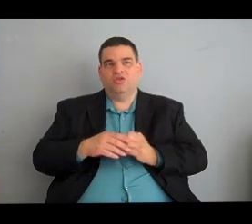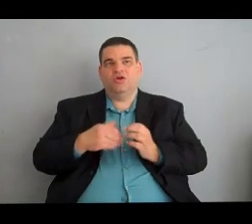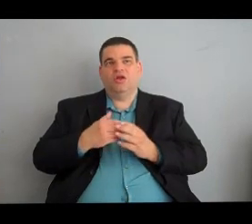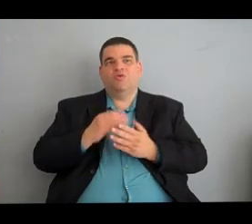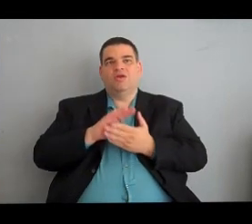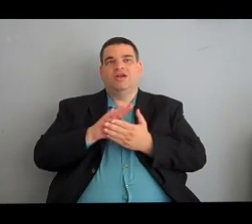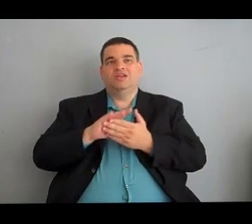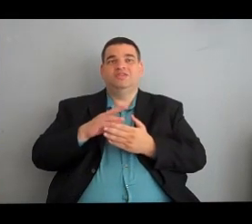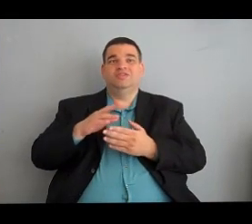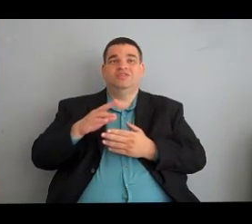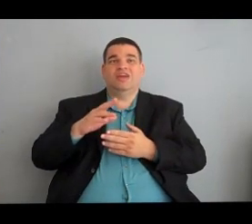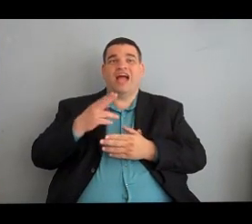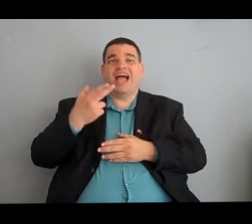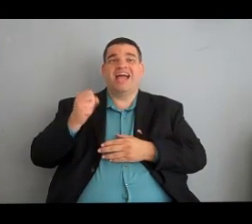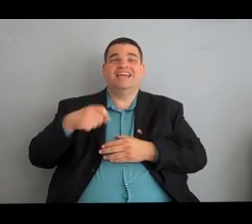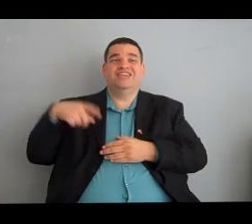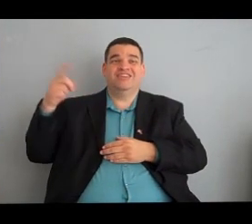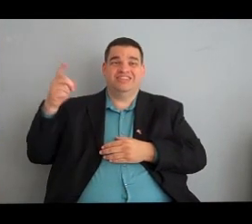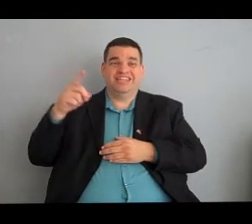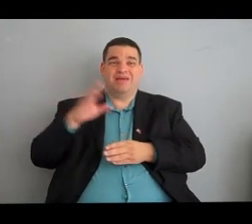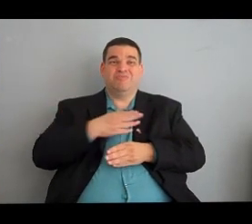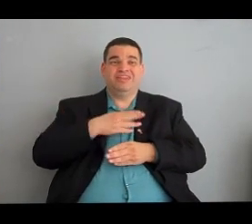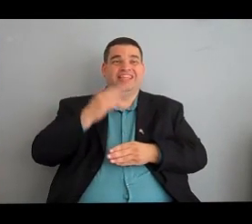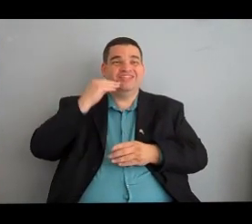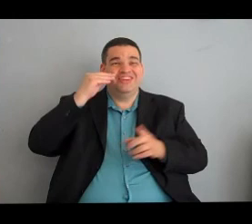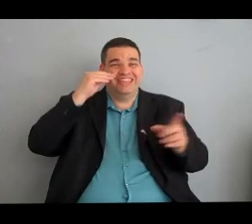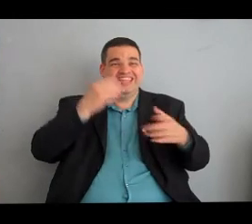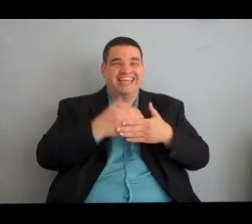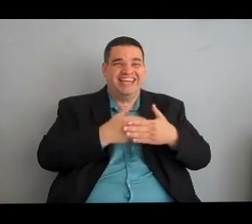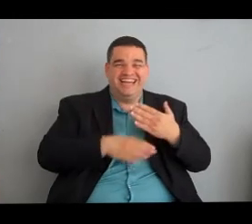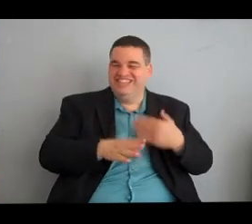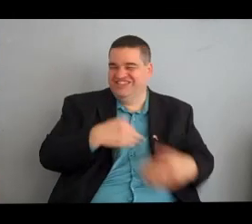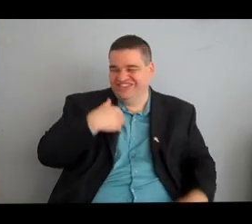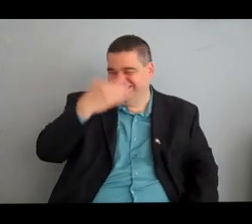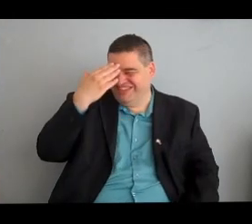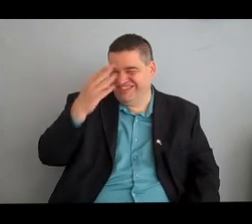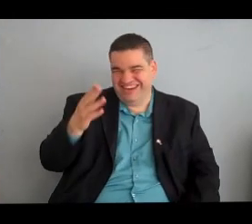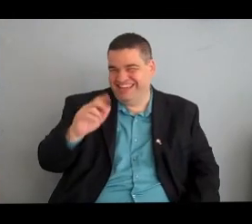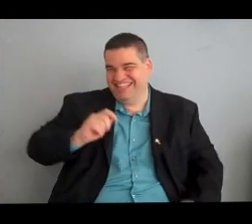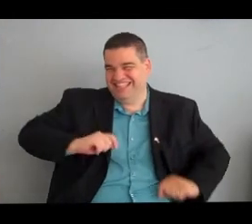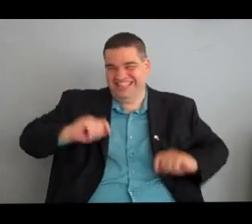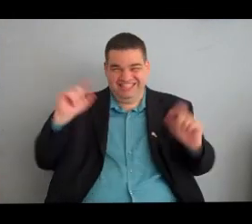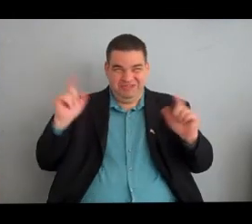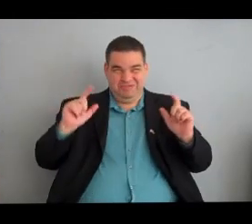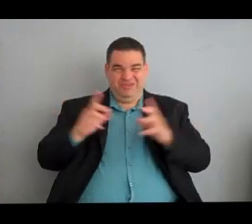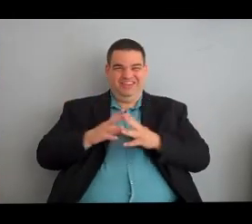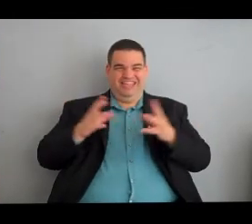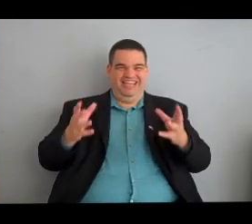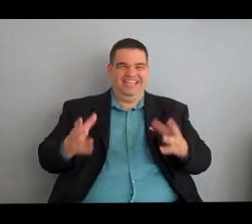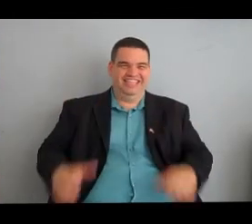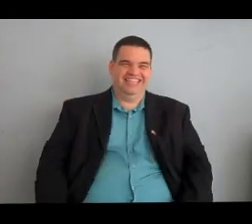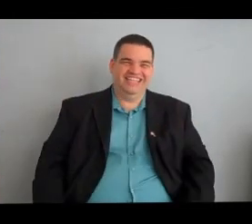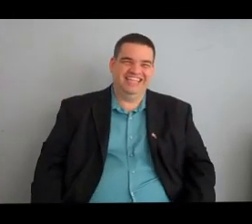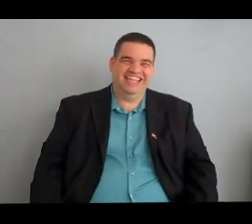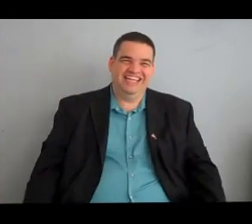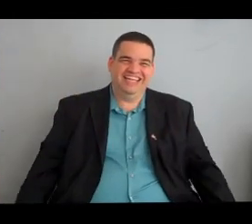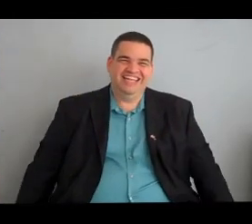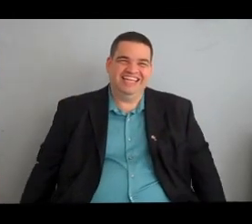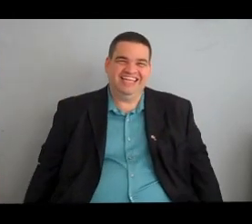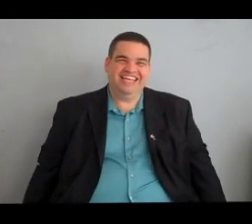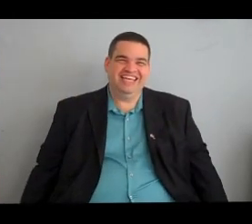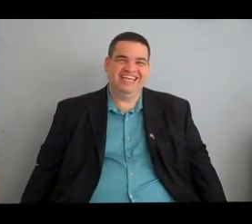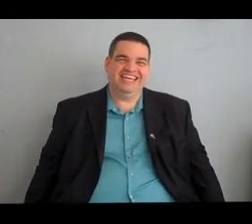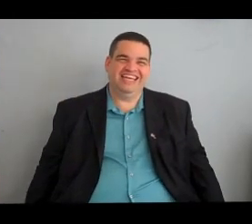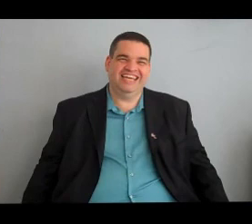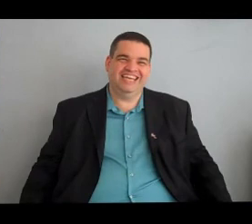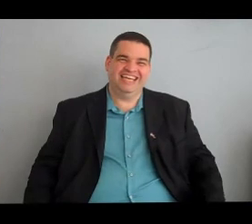que nació? Yo no sé por qué se asombró tanto. Iba ahí porque quería ser militar. Terminaba tocando. Pero y de verdad, día, ¿no? Y